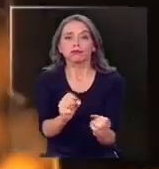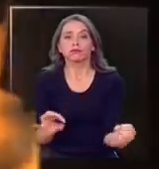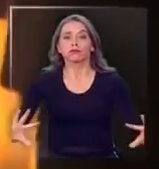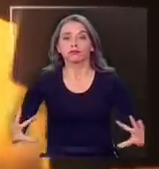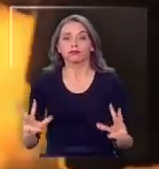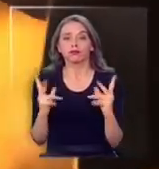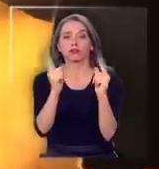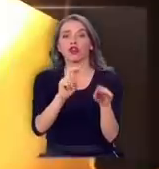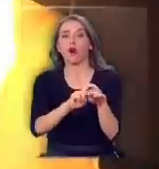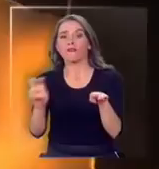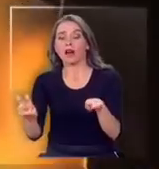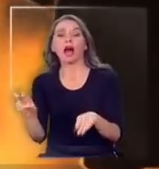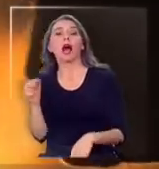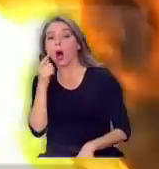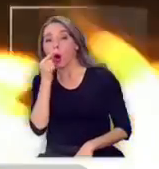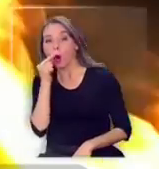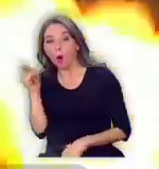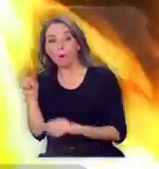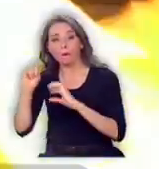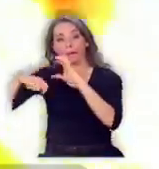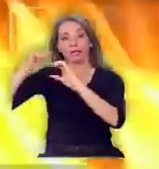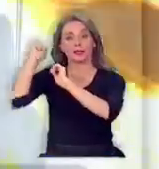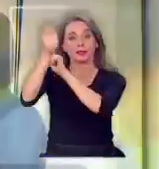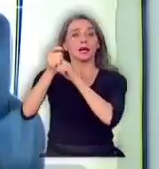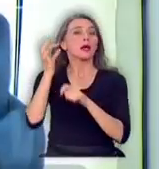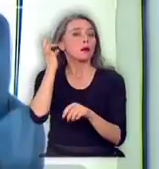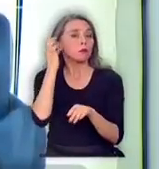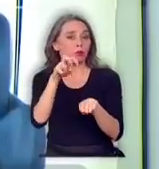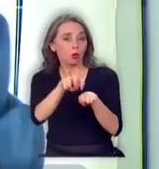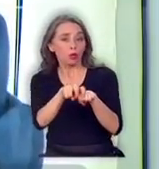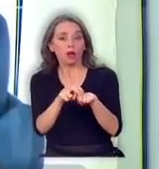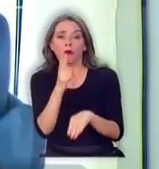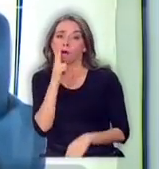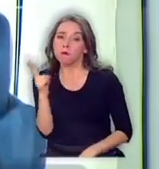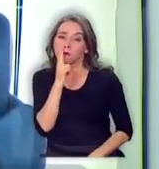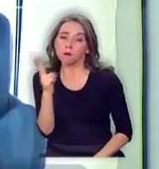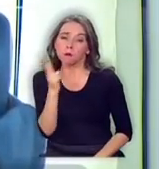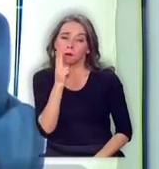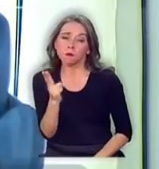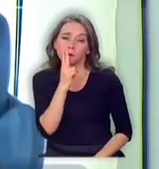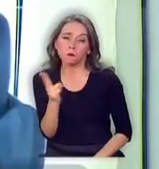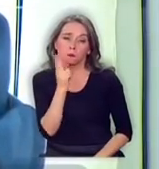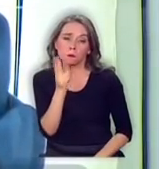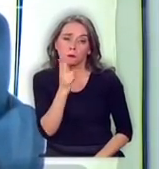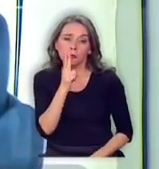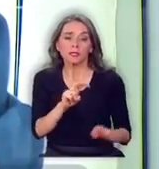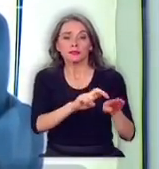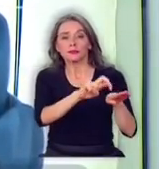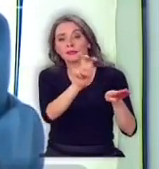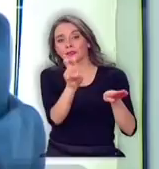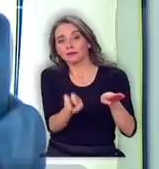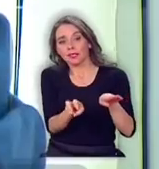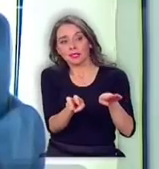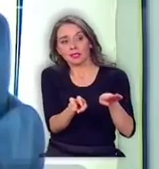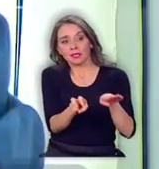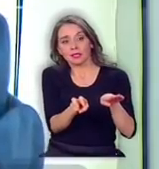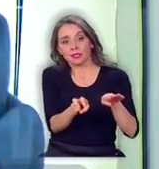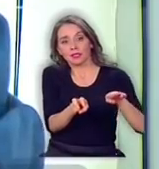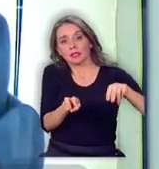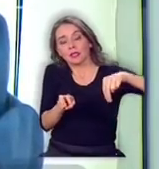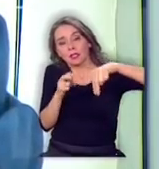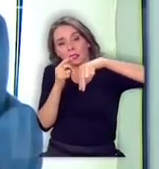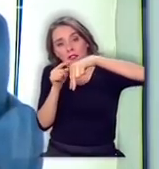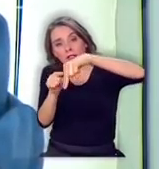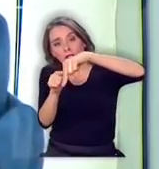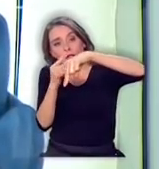bajarte. La mujer que estaba en el vehículo, que se mantenía fumando mucho, desciende del vehículo y se va hasta donde